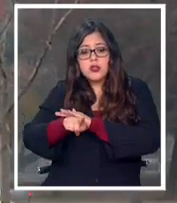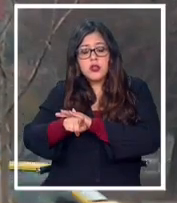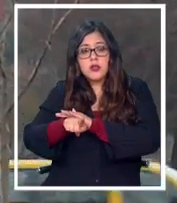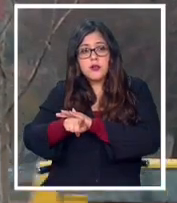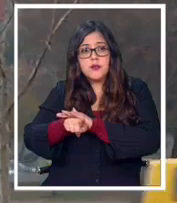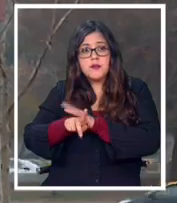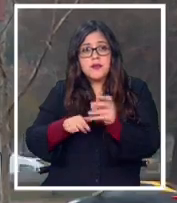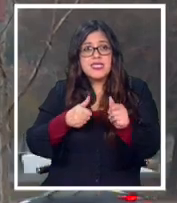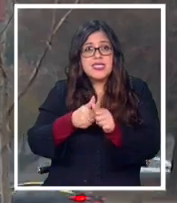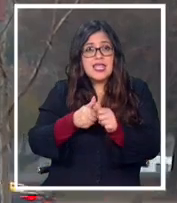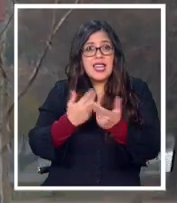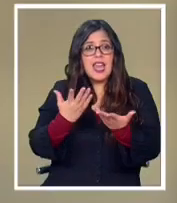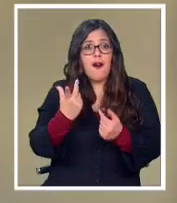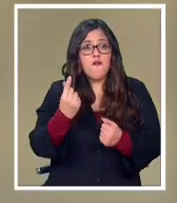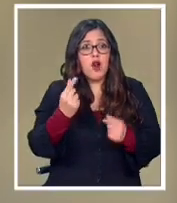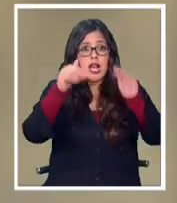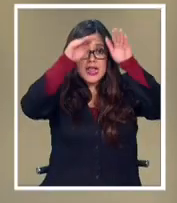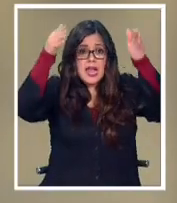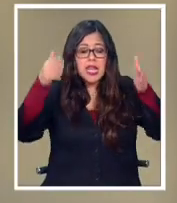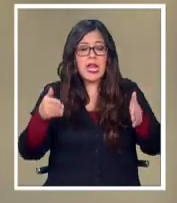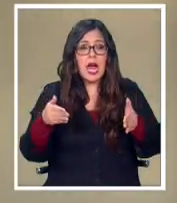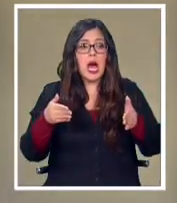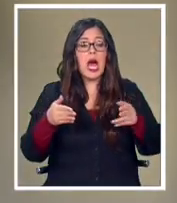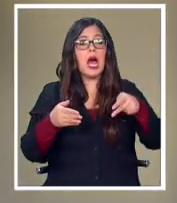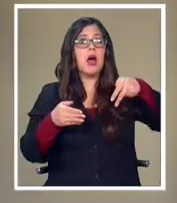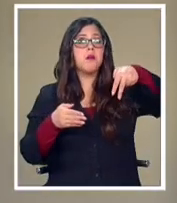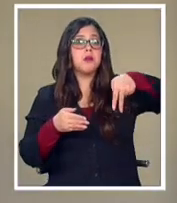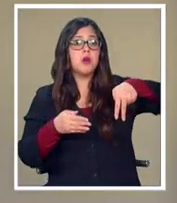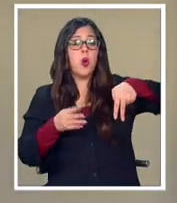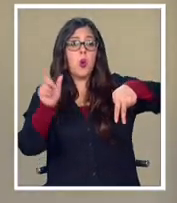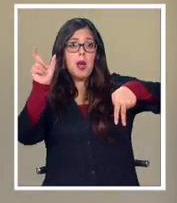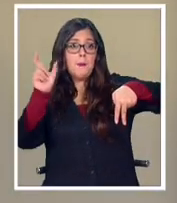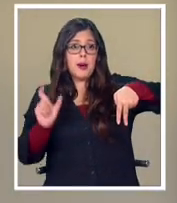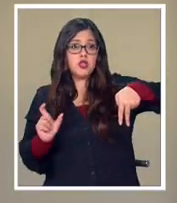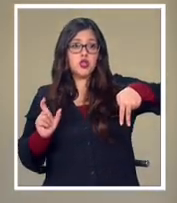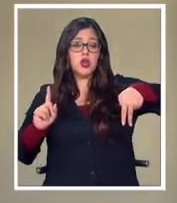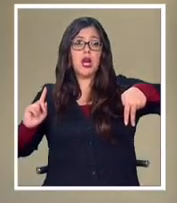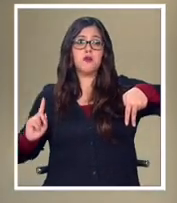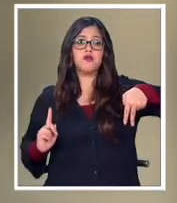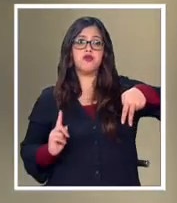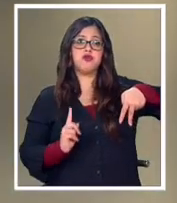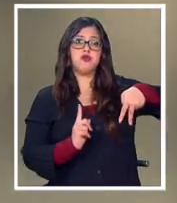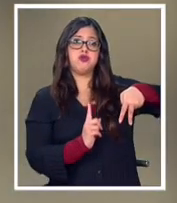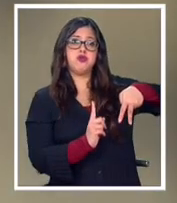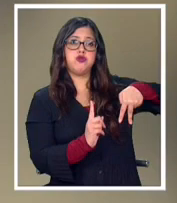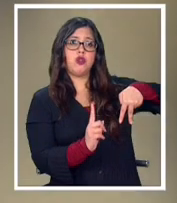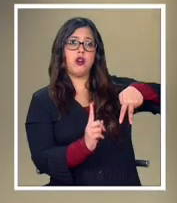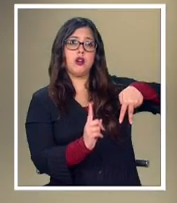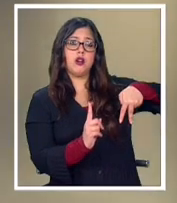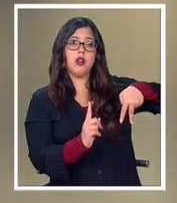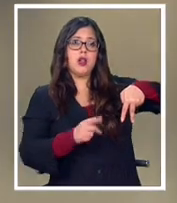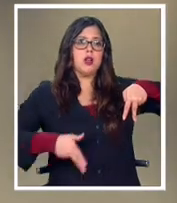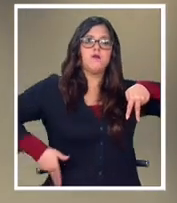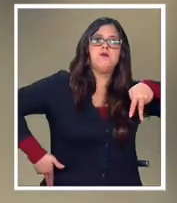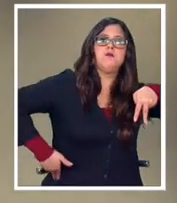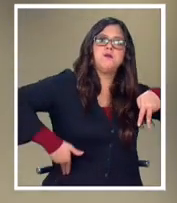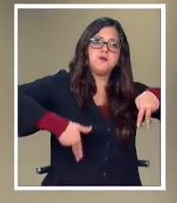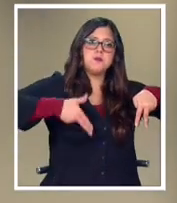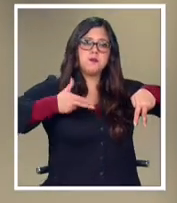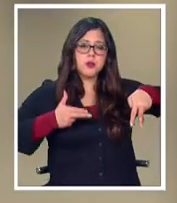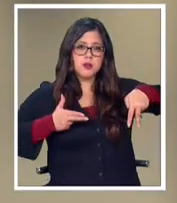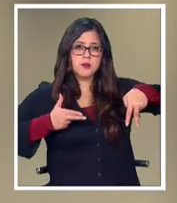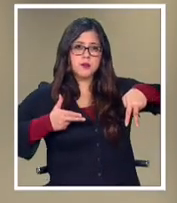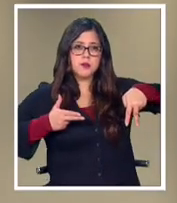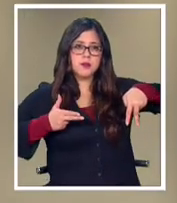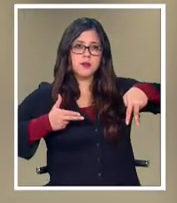específicamente cerca de las boleterías, en forma sorpresiva, un individuo que pasaba por su costado extrajo un arma de fuego